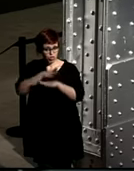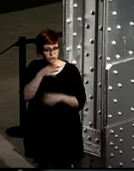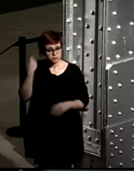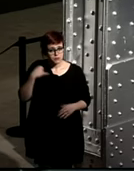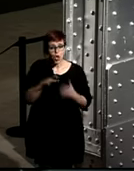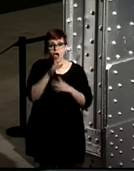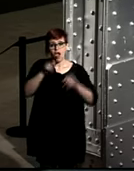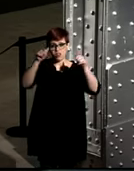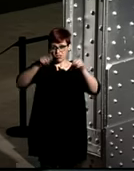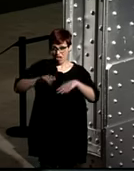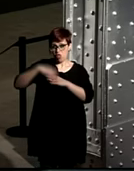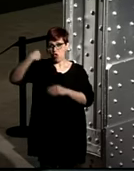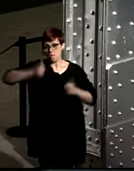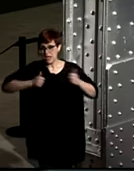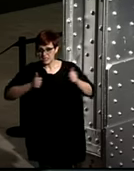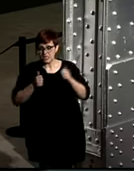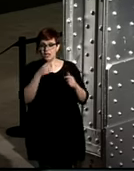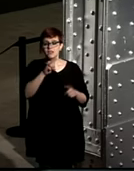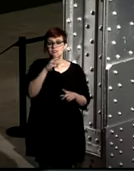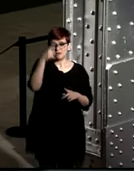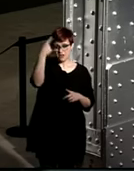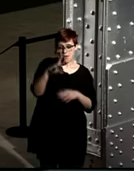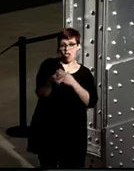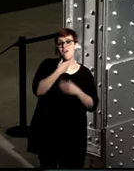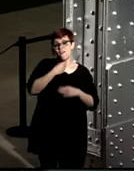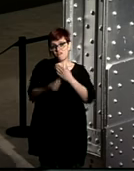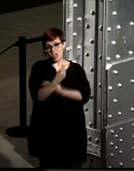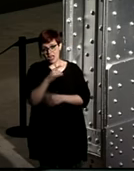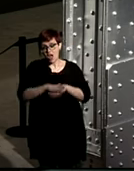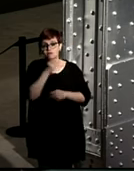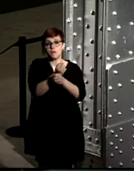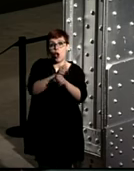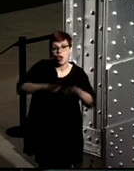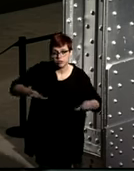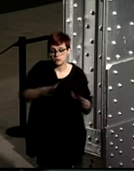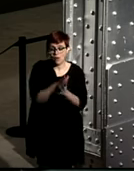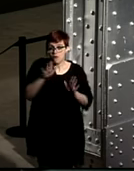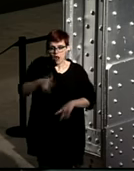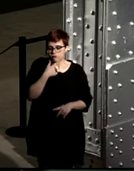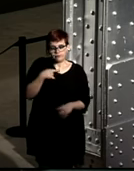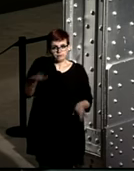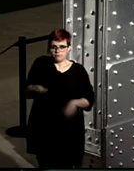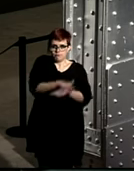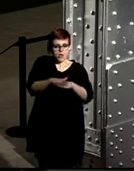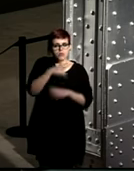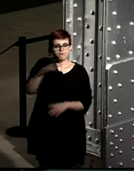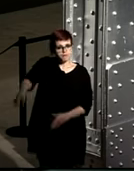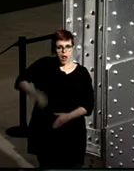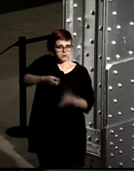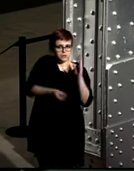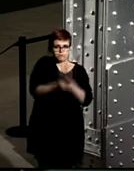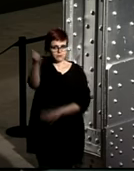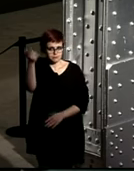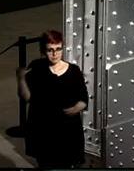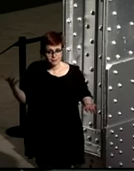día, licenciados, 2 másters, 3, unas prácticas, una beca, estoy harto, ahora quieren que trabaje gratis, cojo la maleta y me marcho. Sí, porque